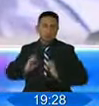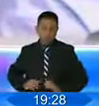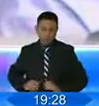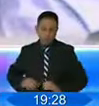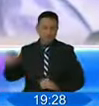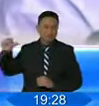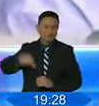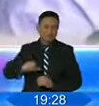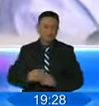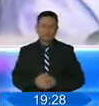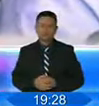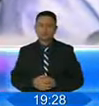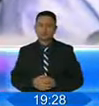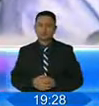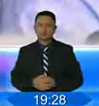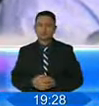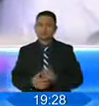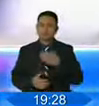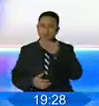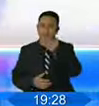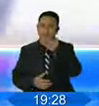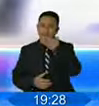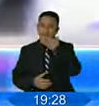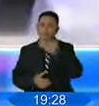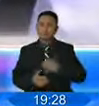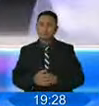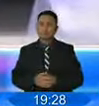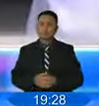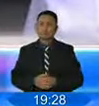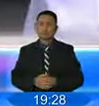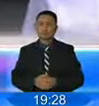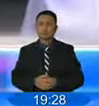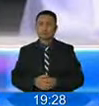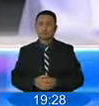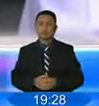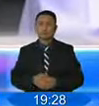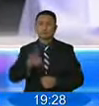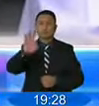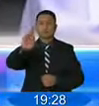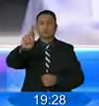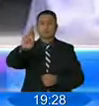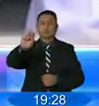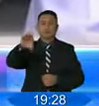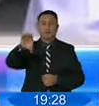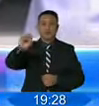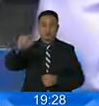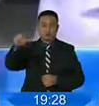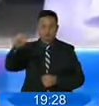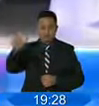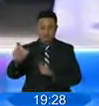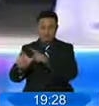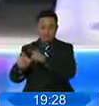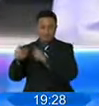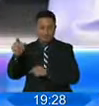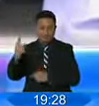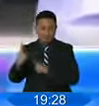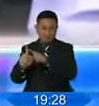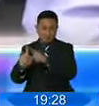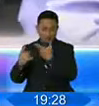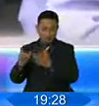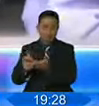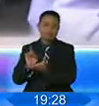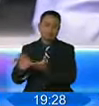acorde con los principios disciplinarios de la ATM. El señor Franco ha sido despedido de la